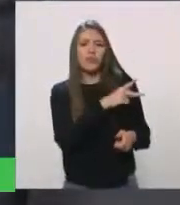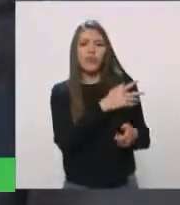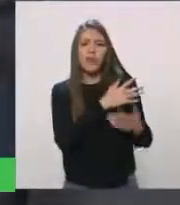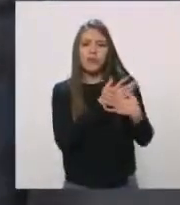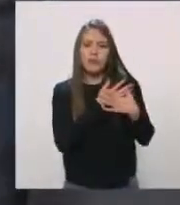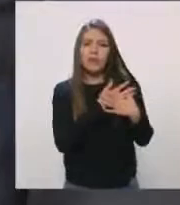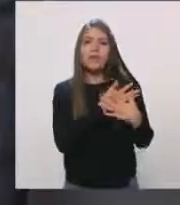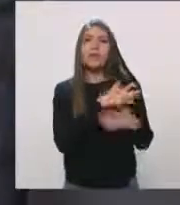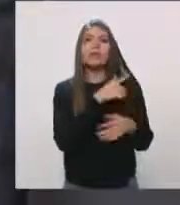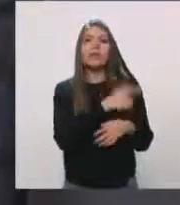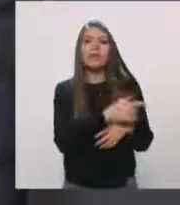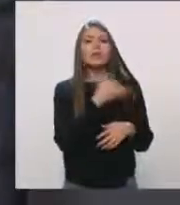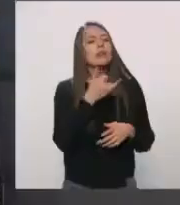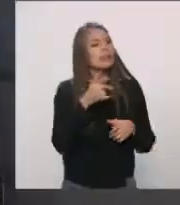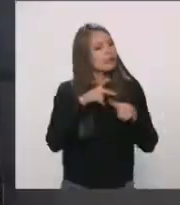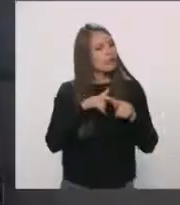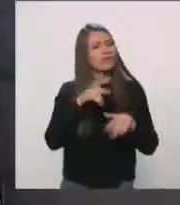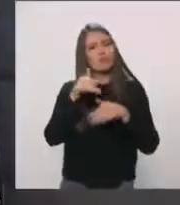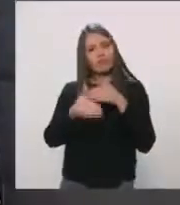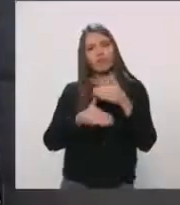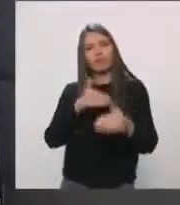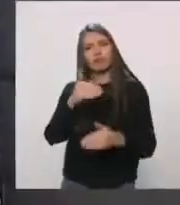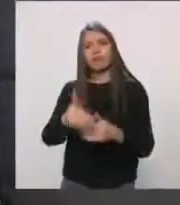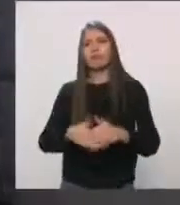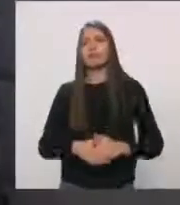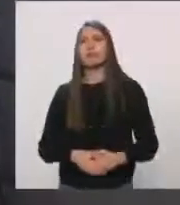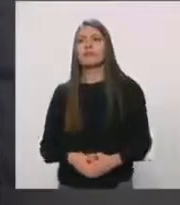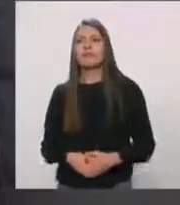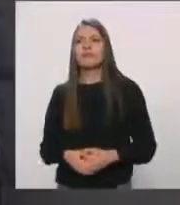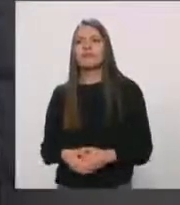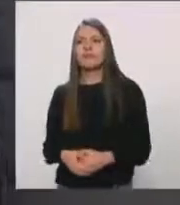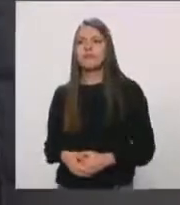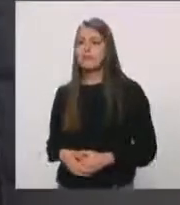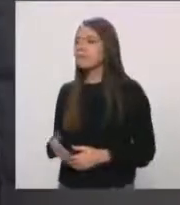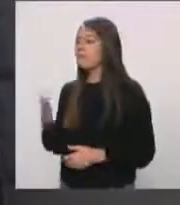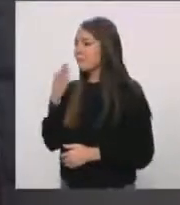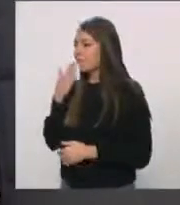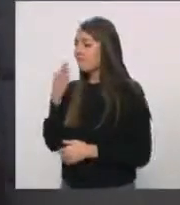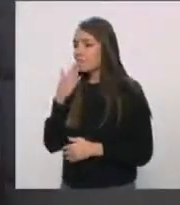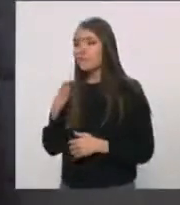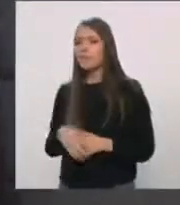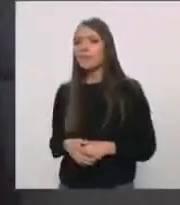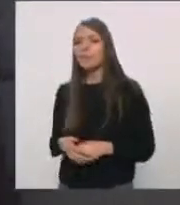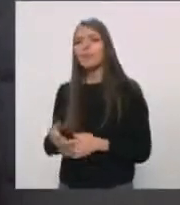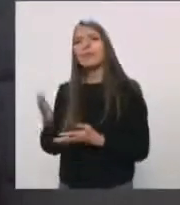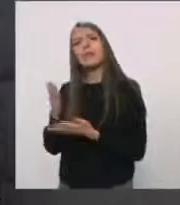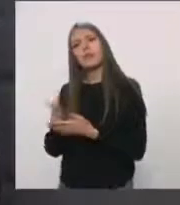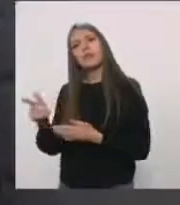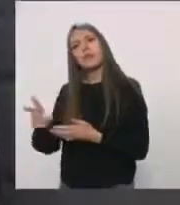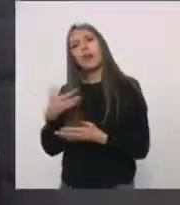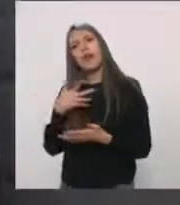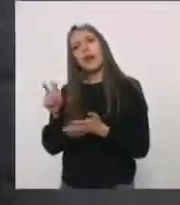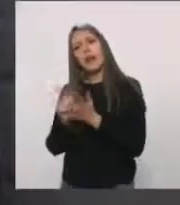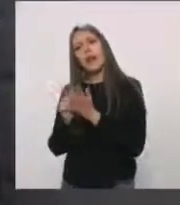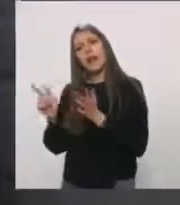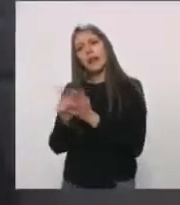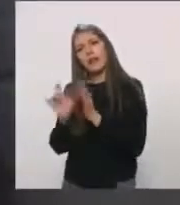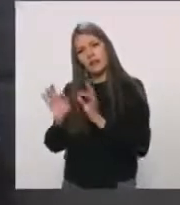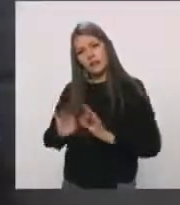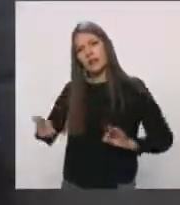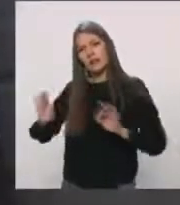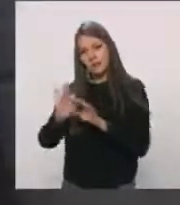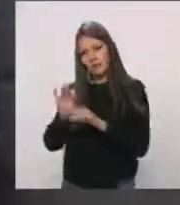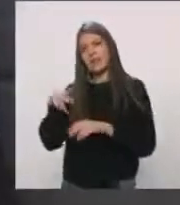necesario, pero caminar hacia adelante. Uh-huh. Muy bien, pero además tú estás presentando un libro, Gina, un libro muy importante que se